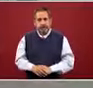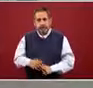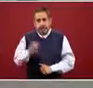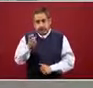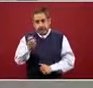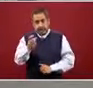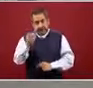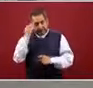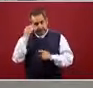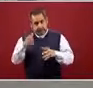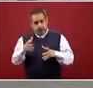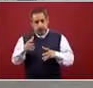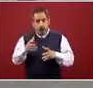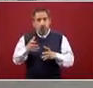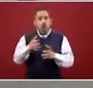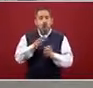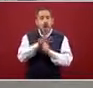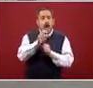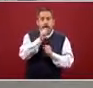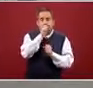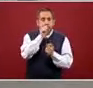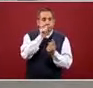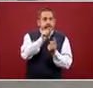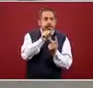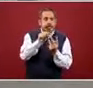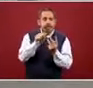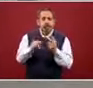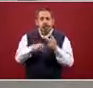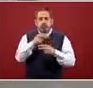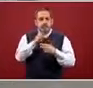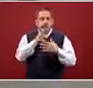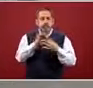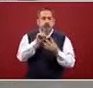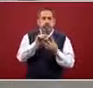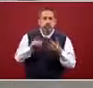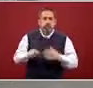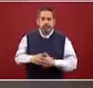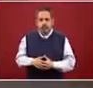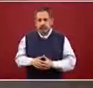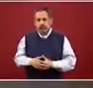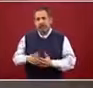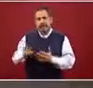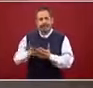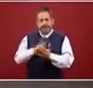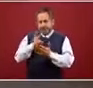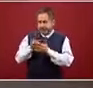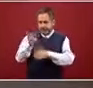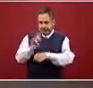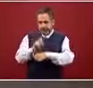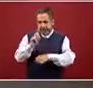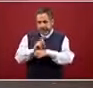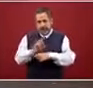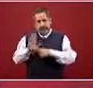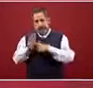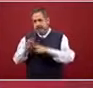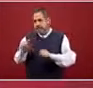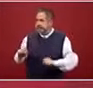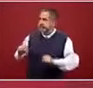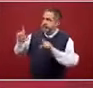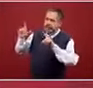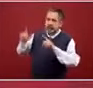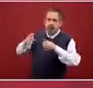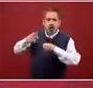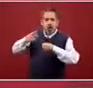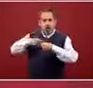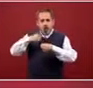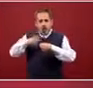de esa fase, qué variables tendría que considerar? Con mucho gusto se lo contesto. Esto es lo que hemos dicho casi cada día cuando ponemos esa tabla de